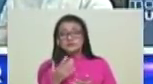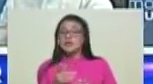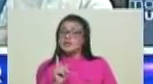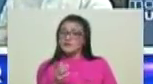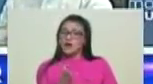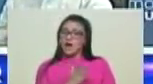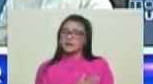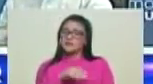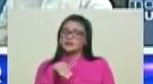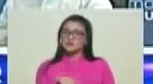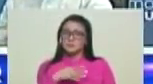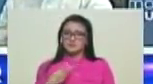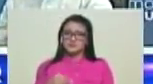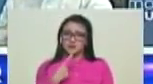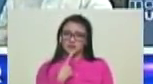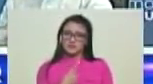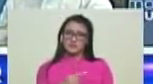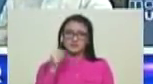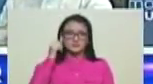presidenciales.